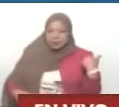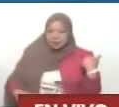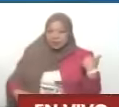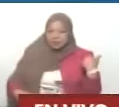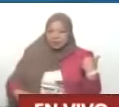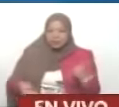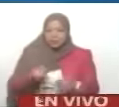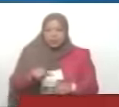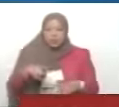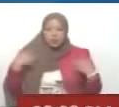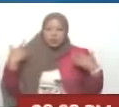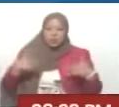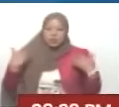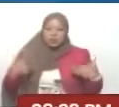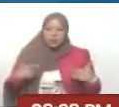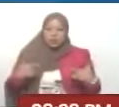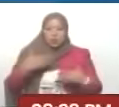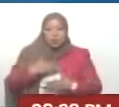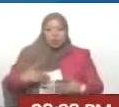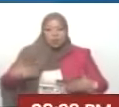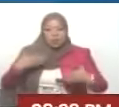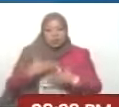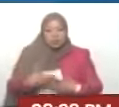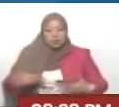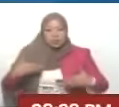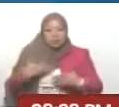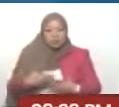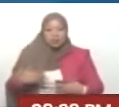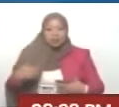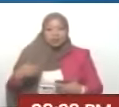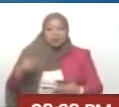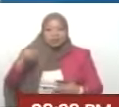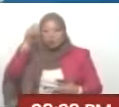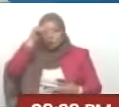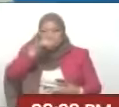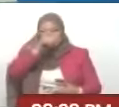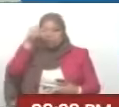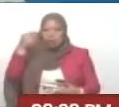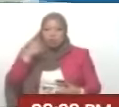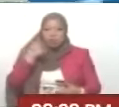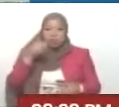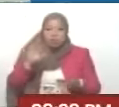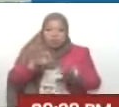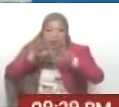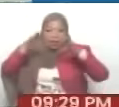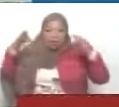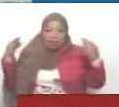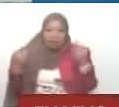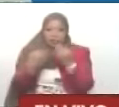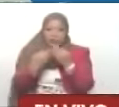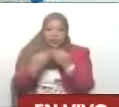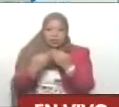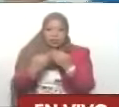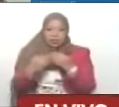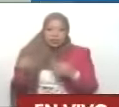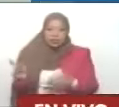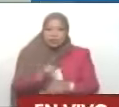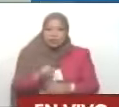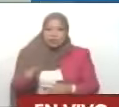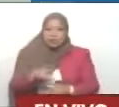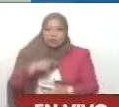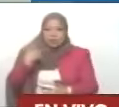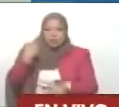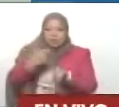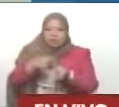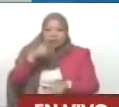Bueno, contentos y complacidos de estar aquí. Ya ahora los domingos ya no digo familia. O sea, que yo decía familia, ahora digo Factor